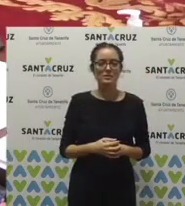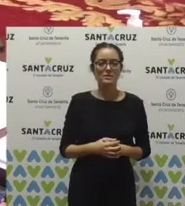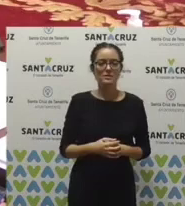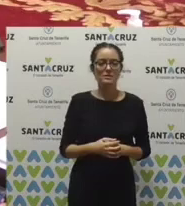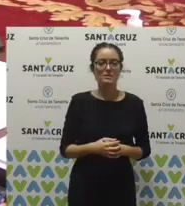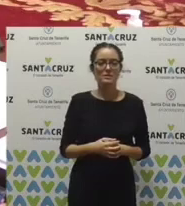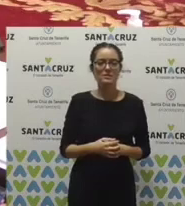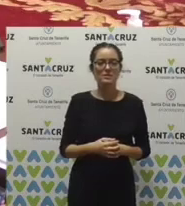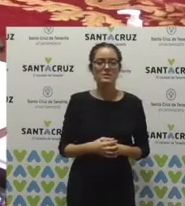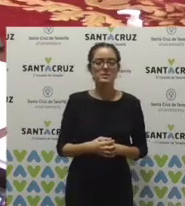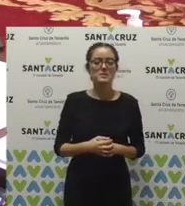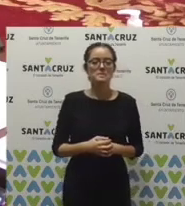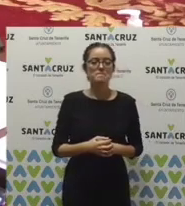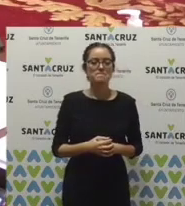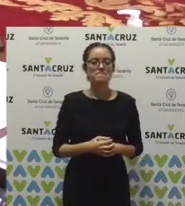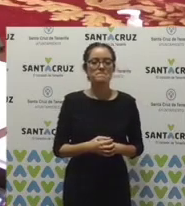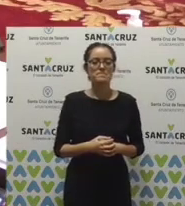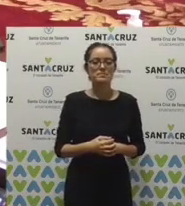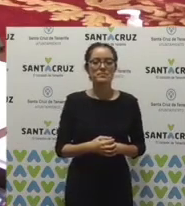doñana